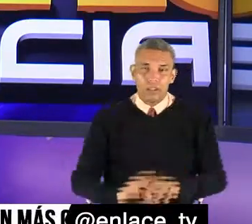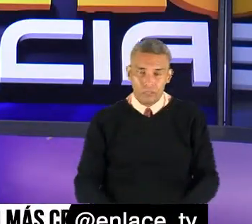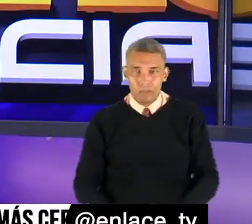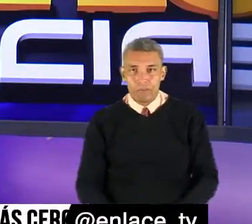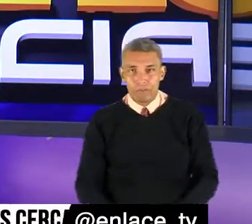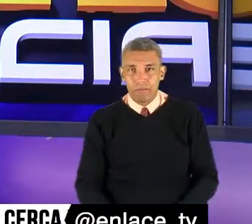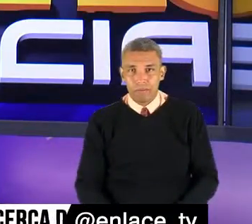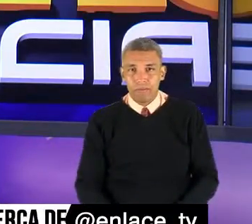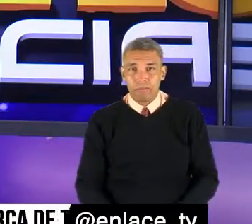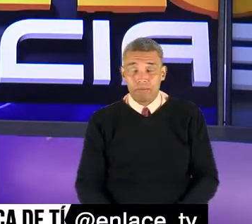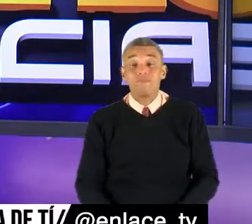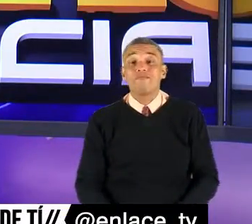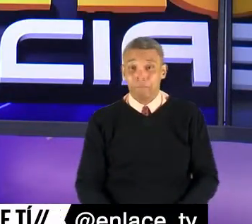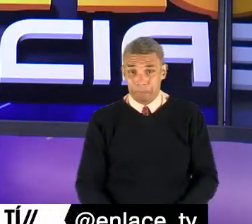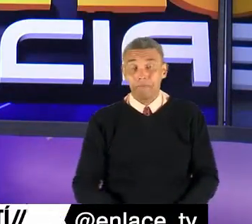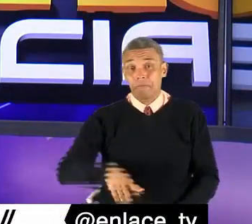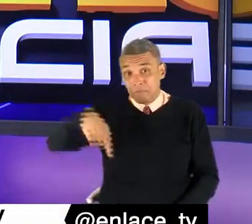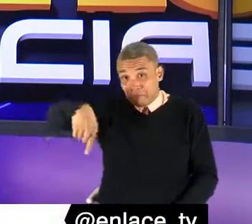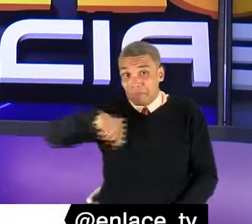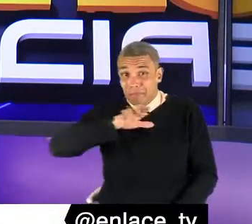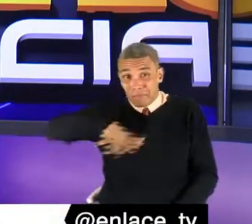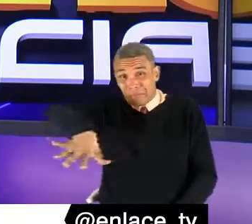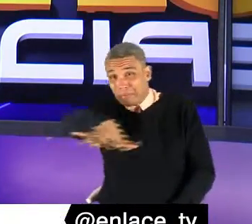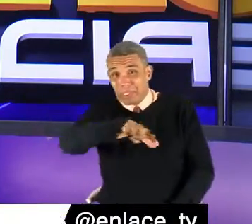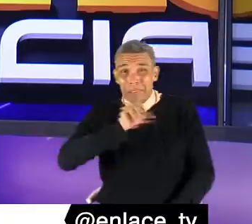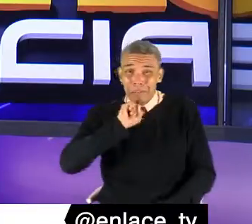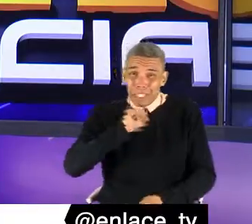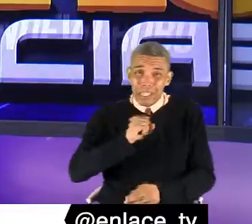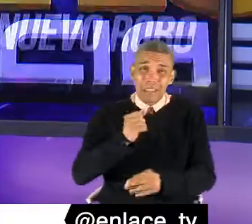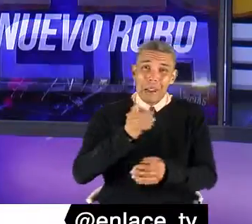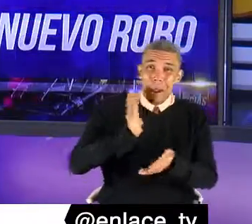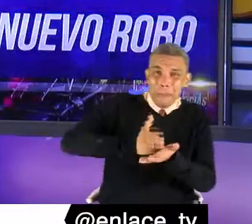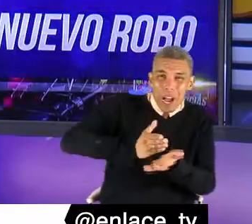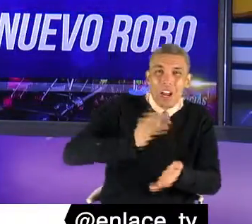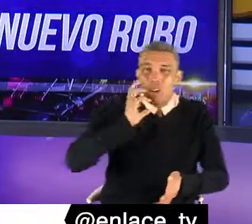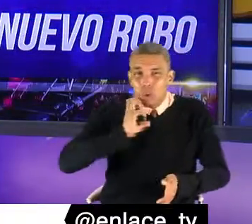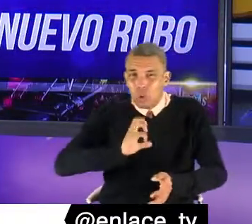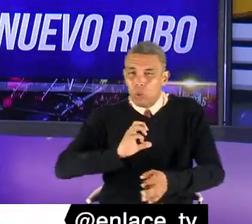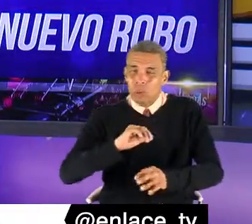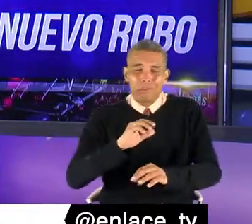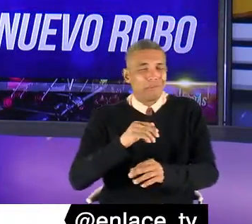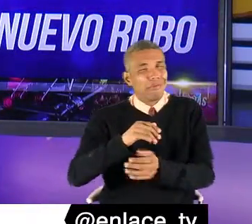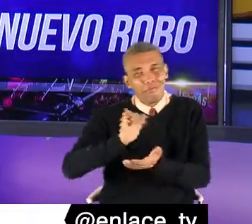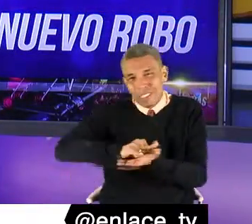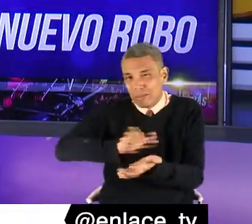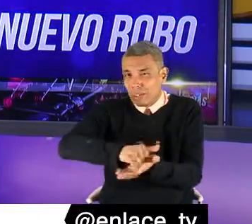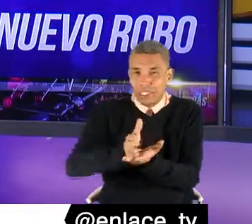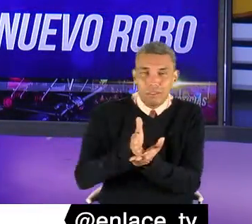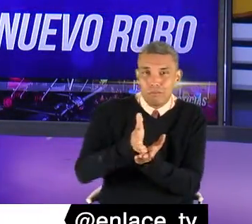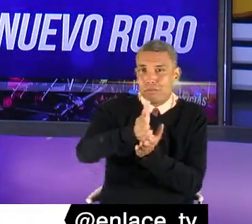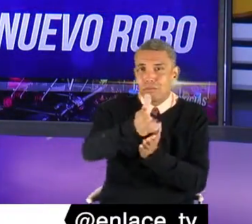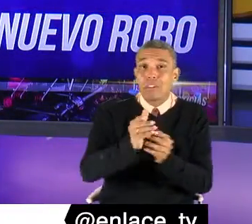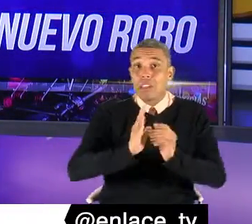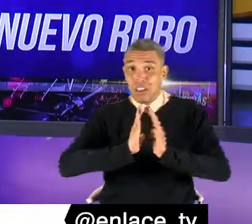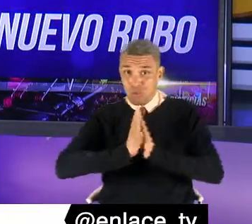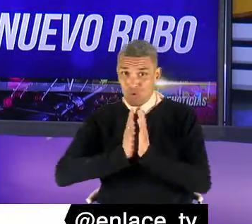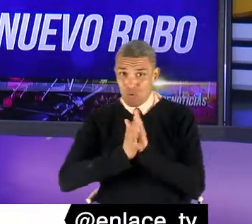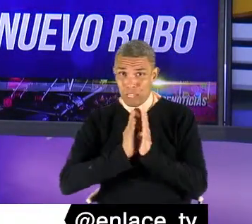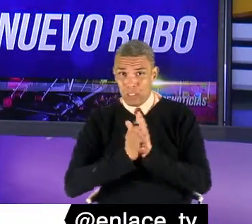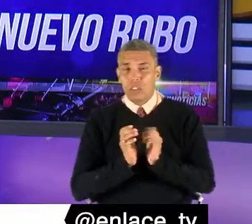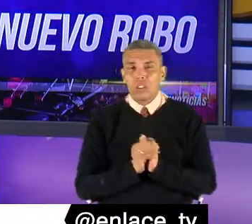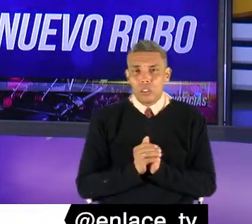de inseguridad no cesan en Barranca Bermeja. Un nuevo caso de hurto se registró en un establecimiento comercial de la ciudad. Esta